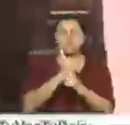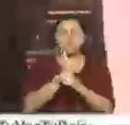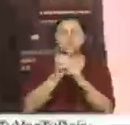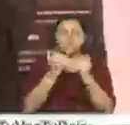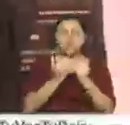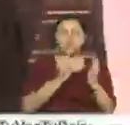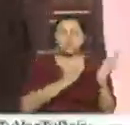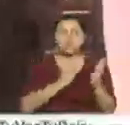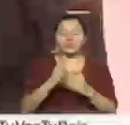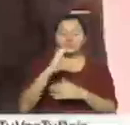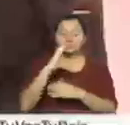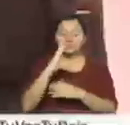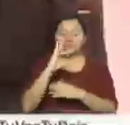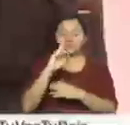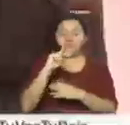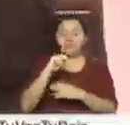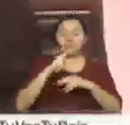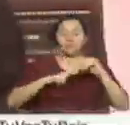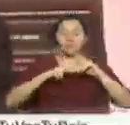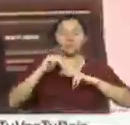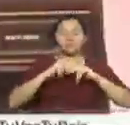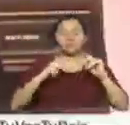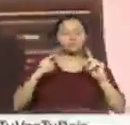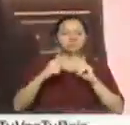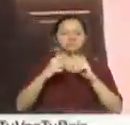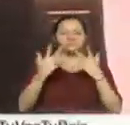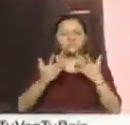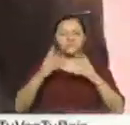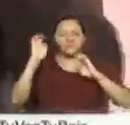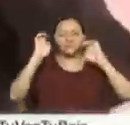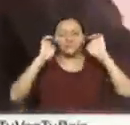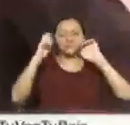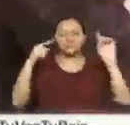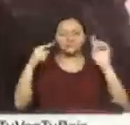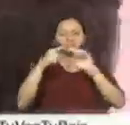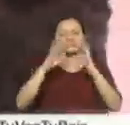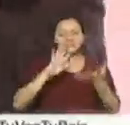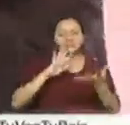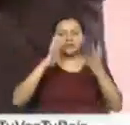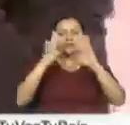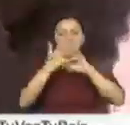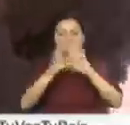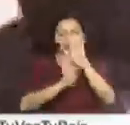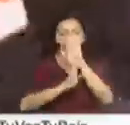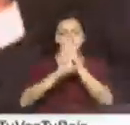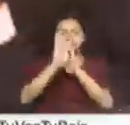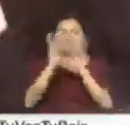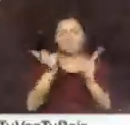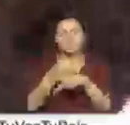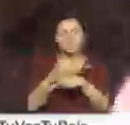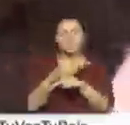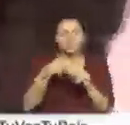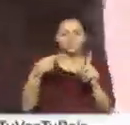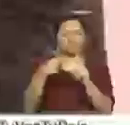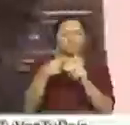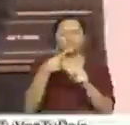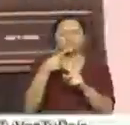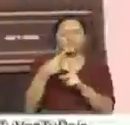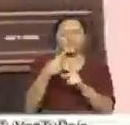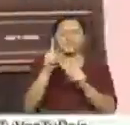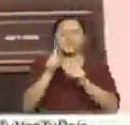de CPN Construye es parte de la estrategia del cambio de matriz productiva. Porque ustedes dirán, bueno, aquí no hay